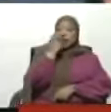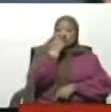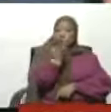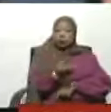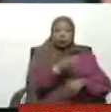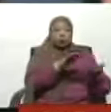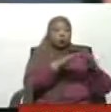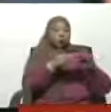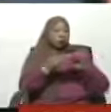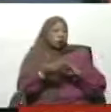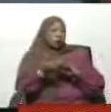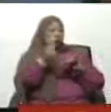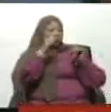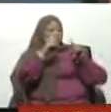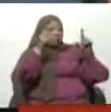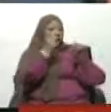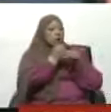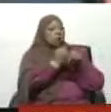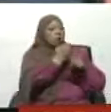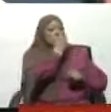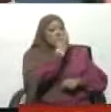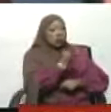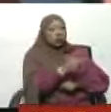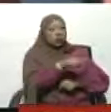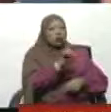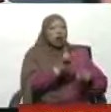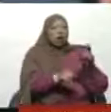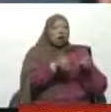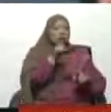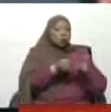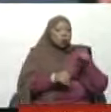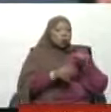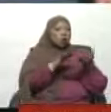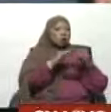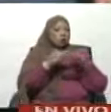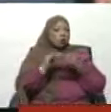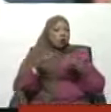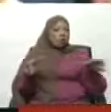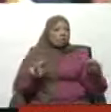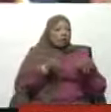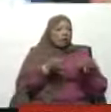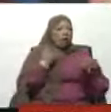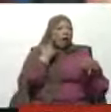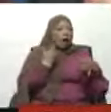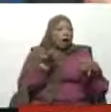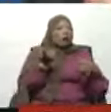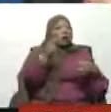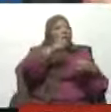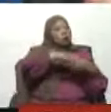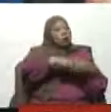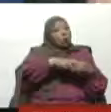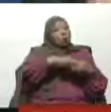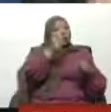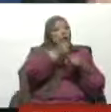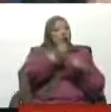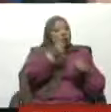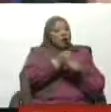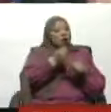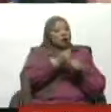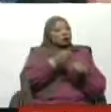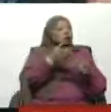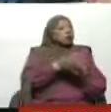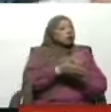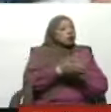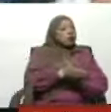que usted quería sorprender con la visita a algunos circuitos comunales para incluso inaugurar con ellos, hablar de